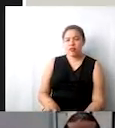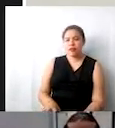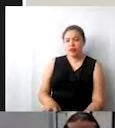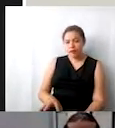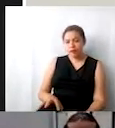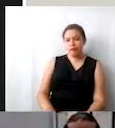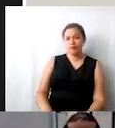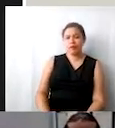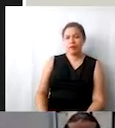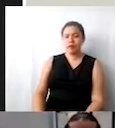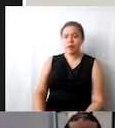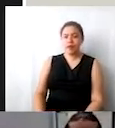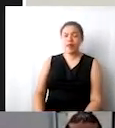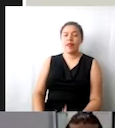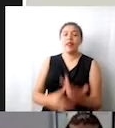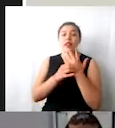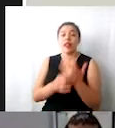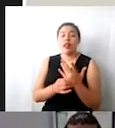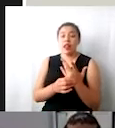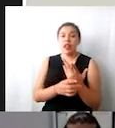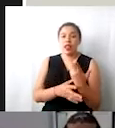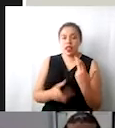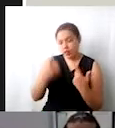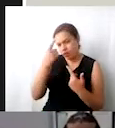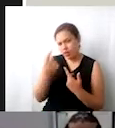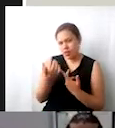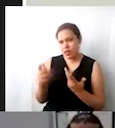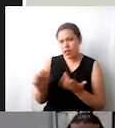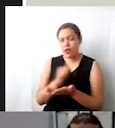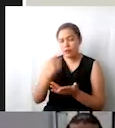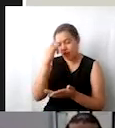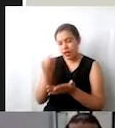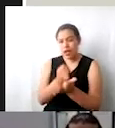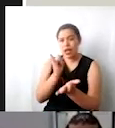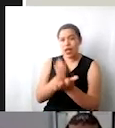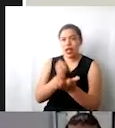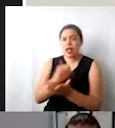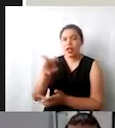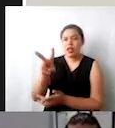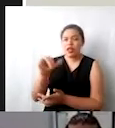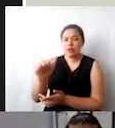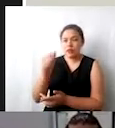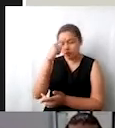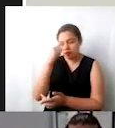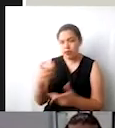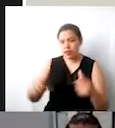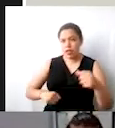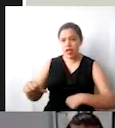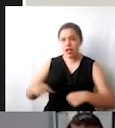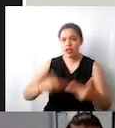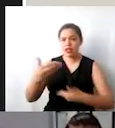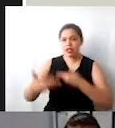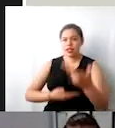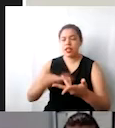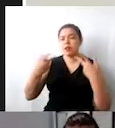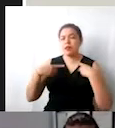dice que el acto grabado para efectos de IVA es la realización de las actividades propias del servicio ofrecido por